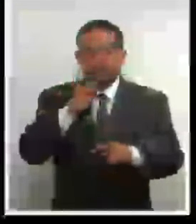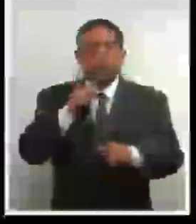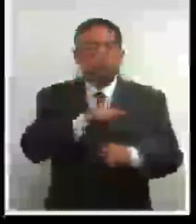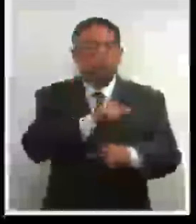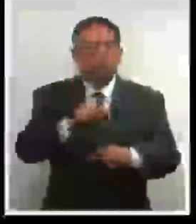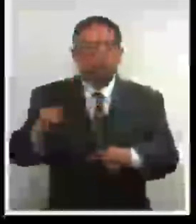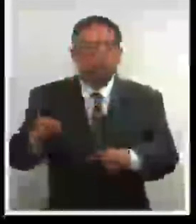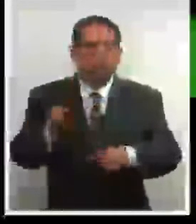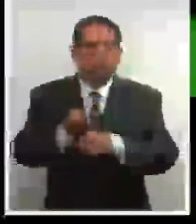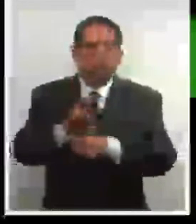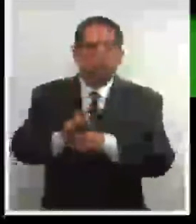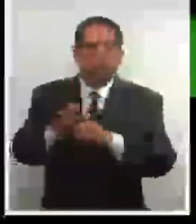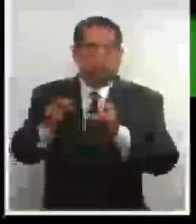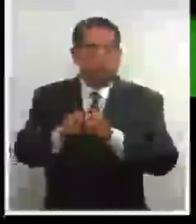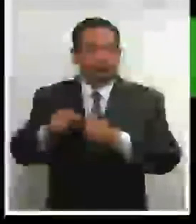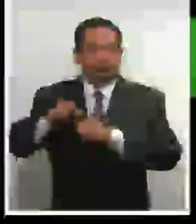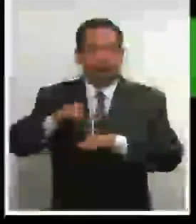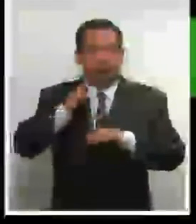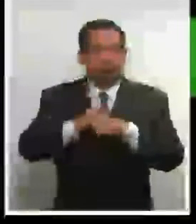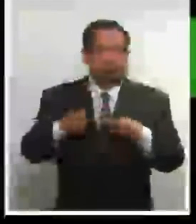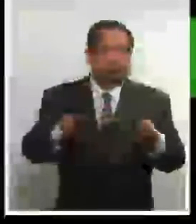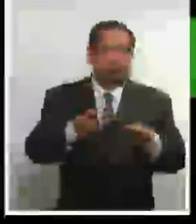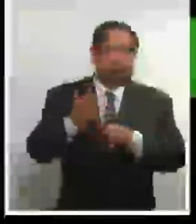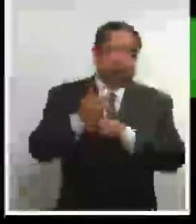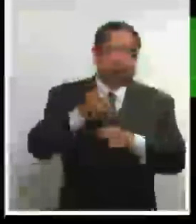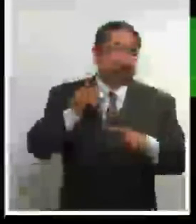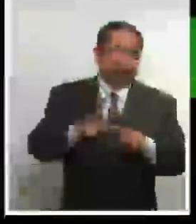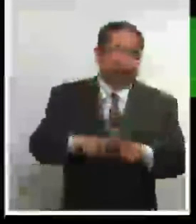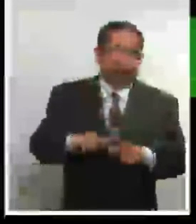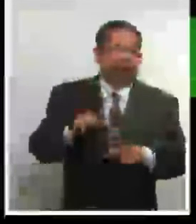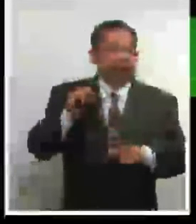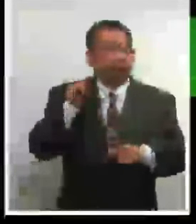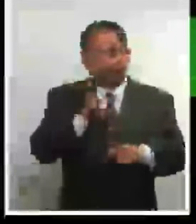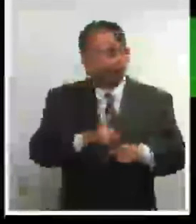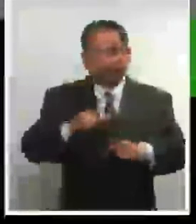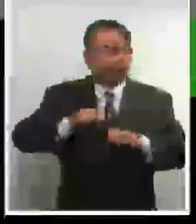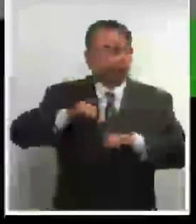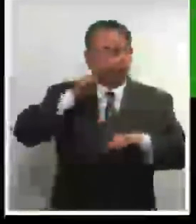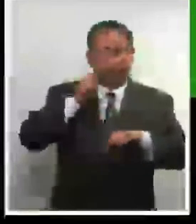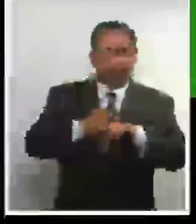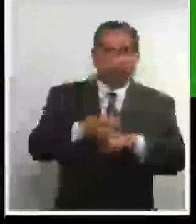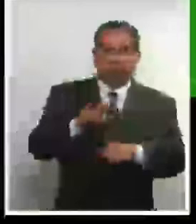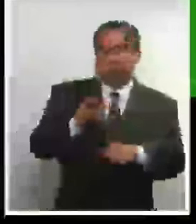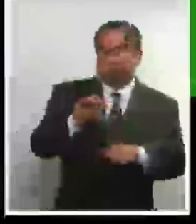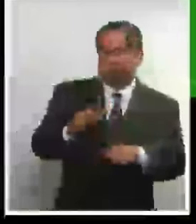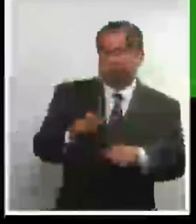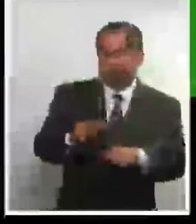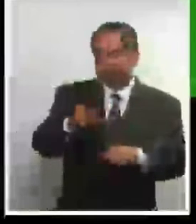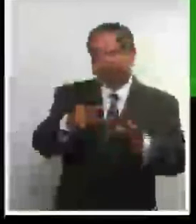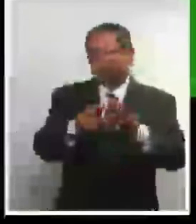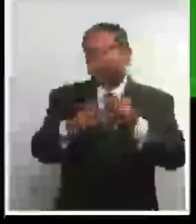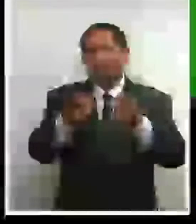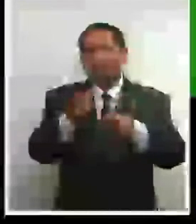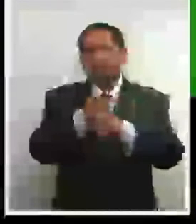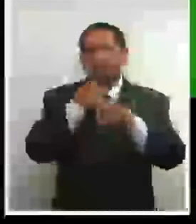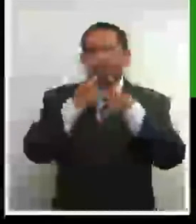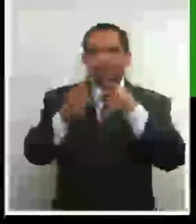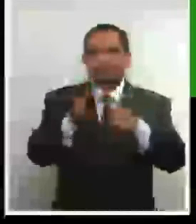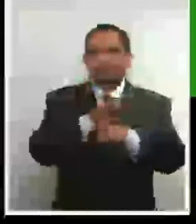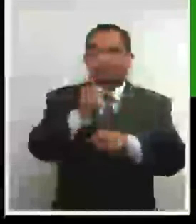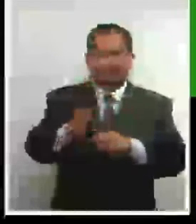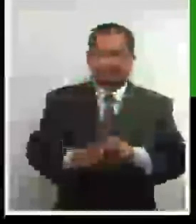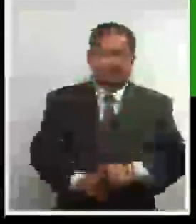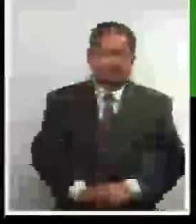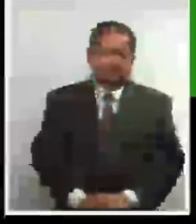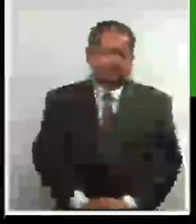cuales actuarán bajo la conducción y mano de aquel en el ejercicio de esta función. Escuchemos qué está ocurriendo en